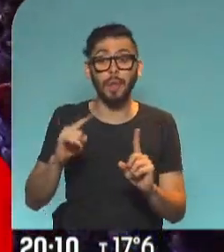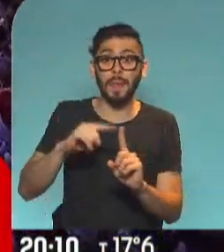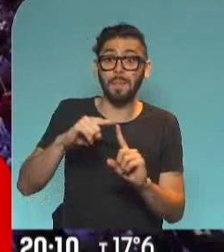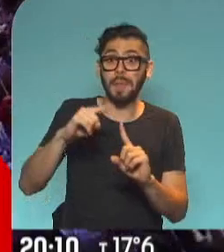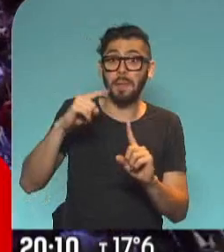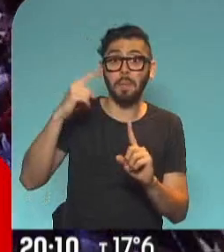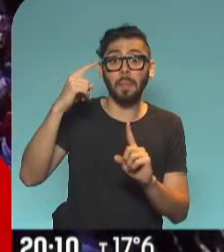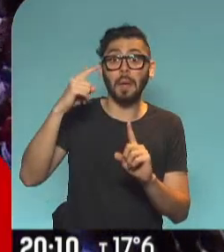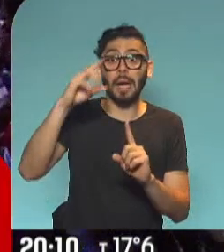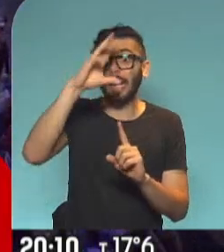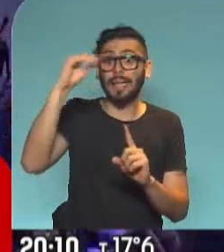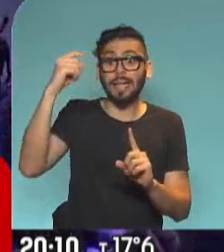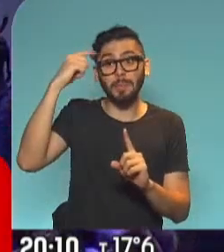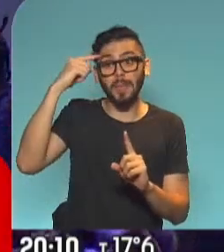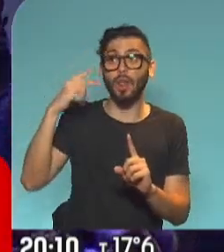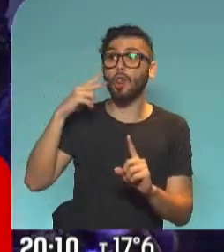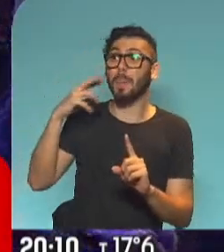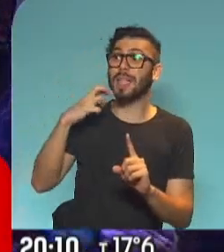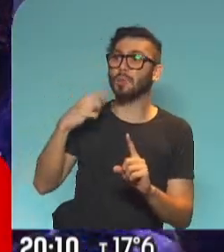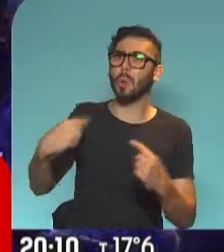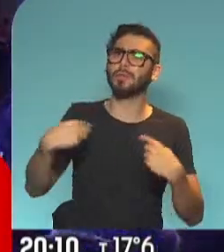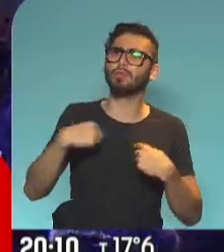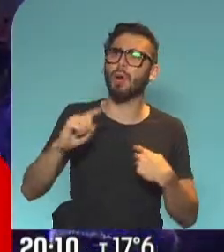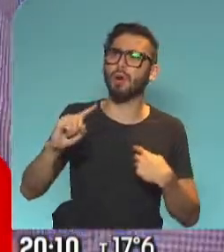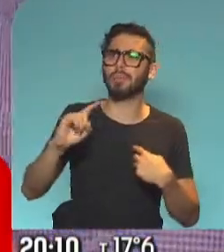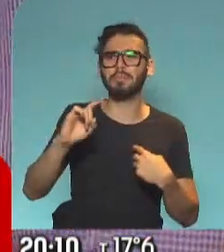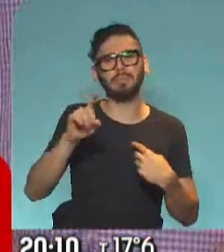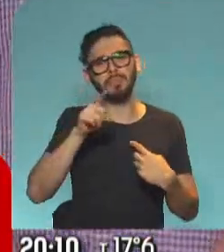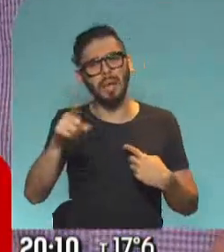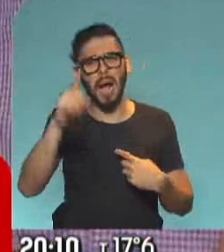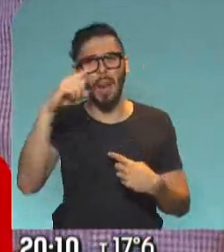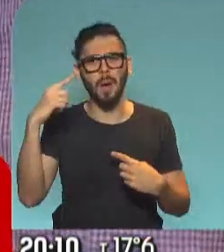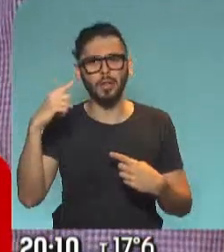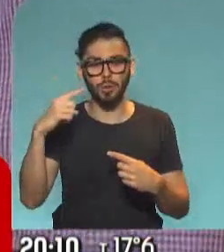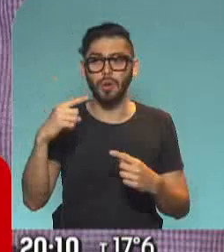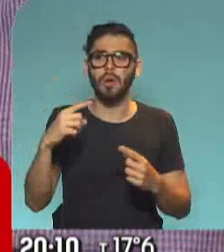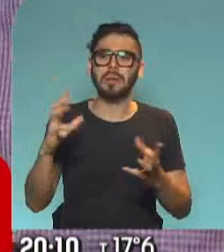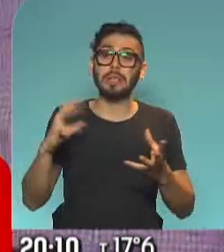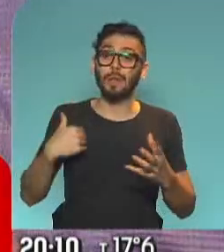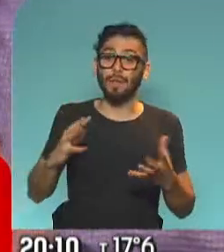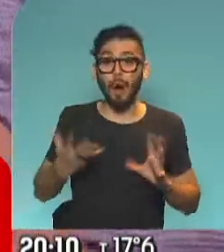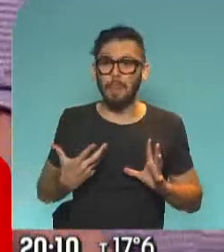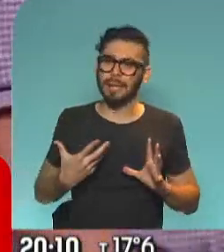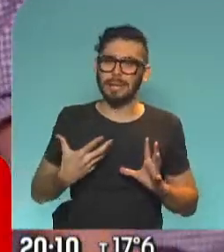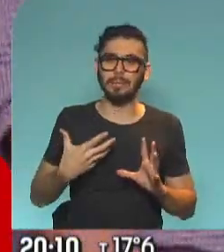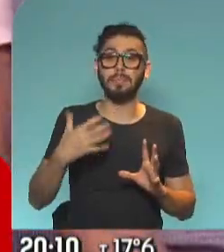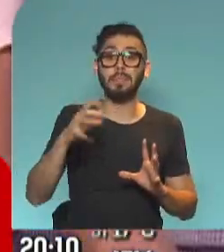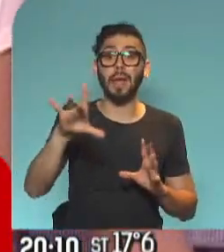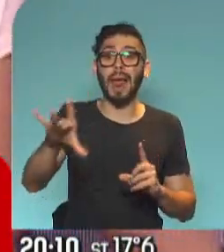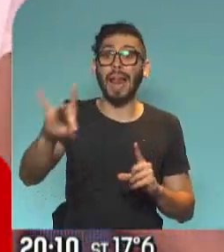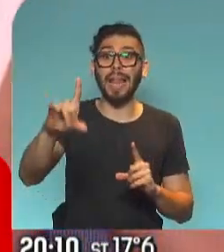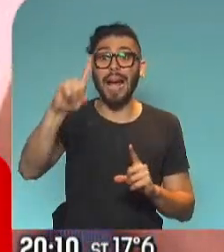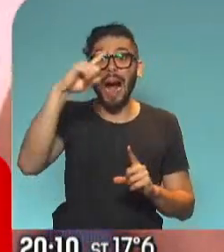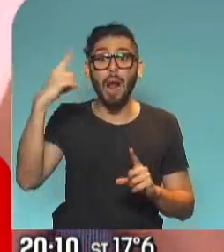en 2019 fueron las formas. ¿Y por qué elige a Alberto Fernández? Bueno, cuenta Cristina que por